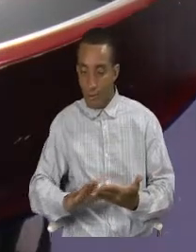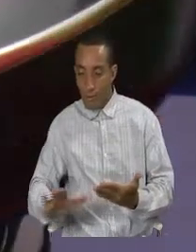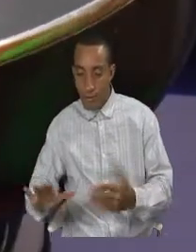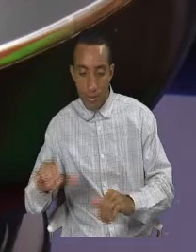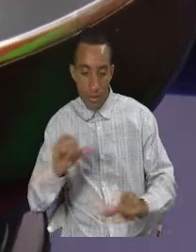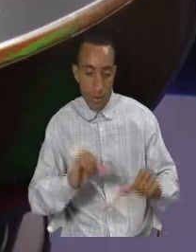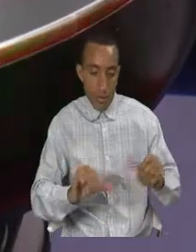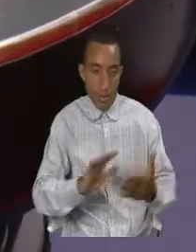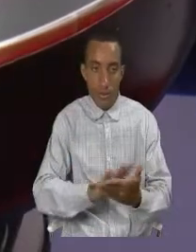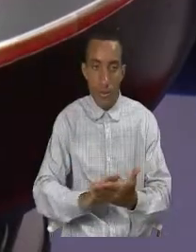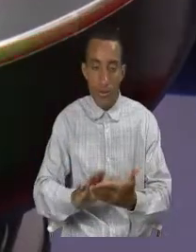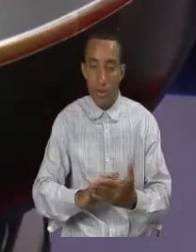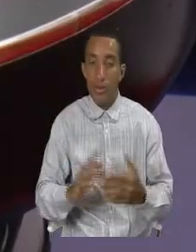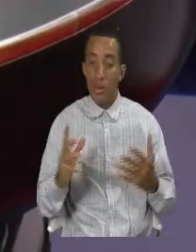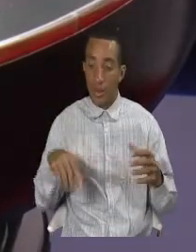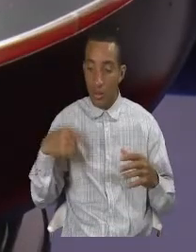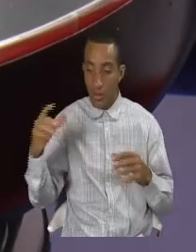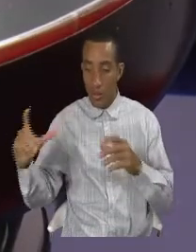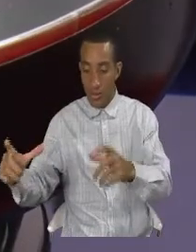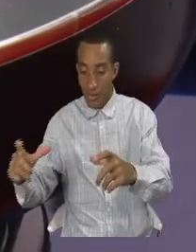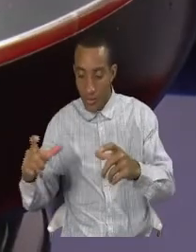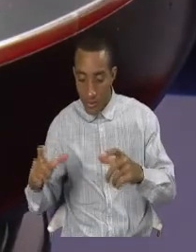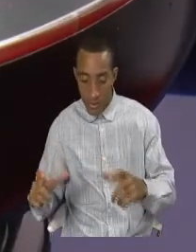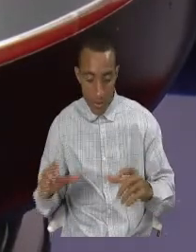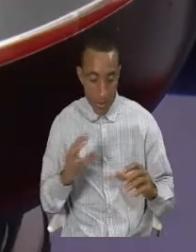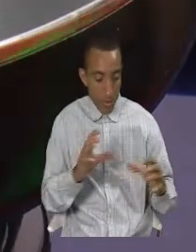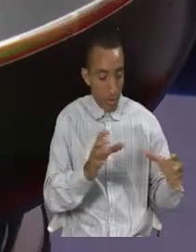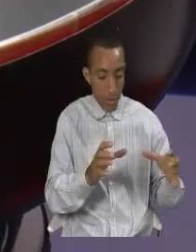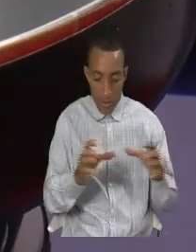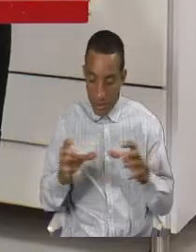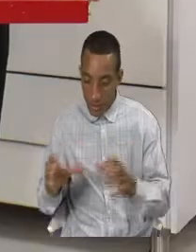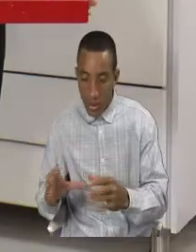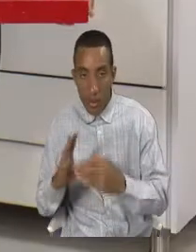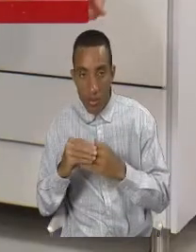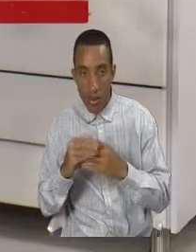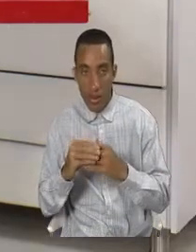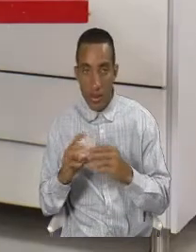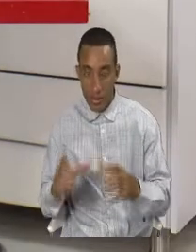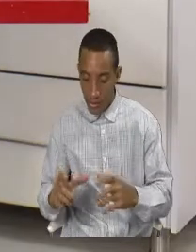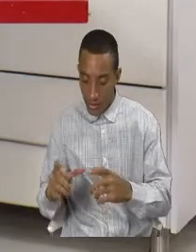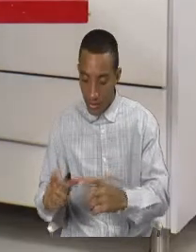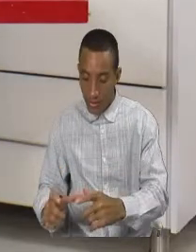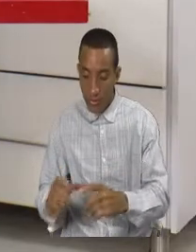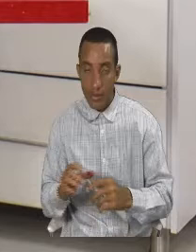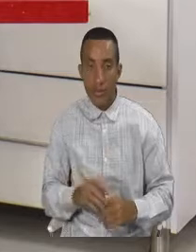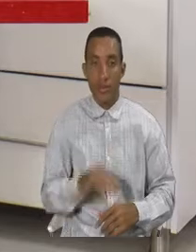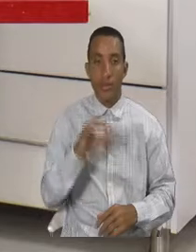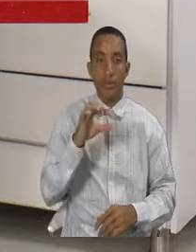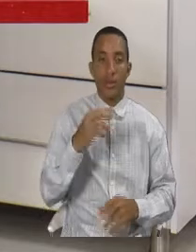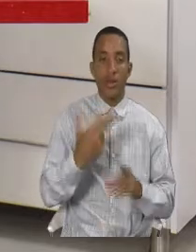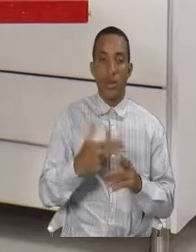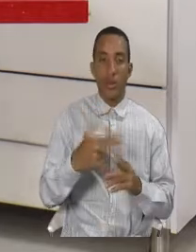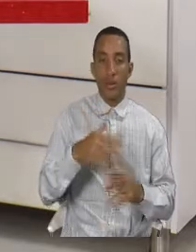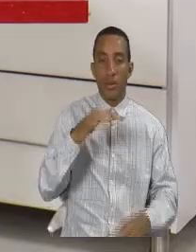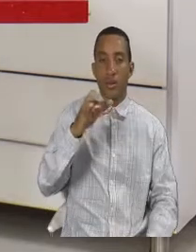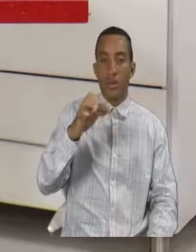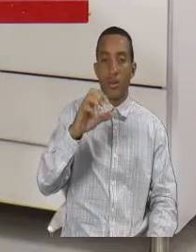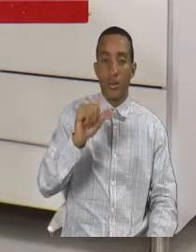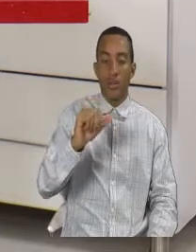para hacer el emplatado de nuestros panes. Nuestros panecuf.